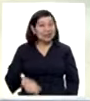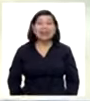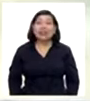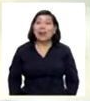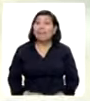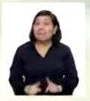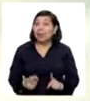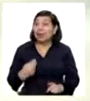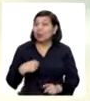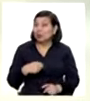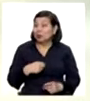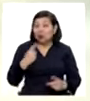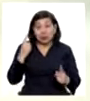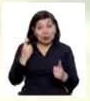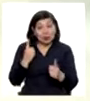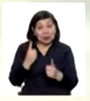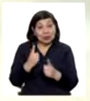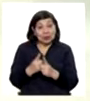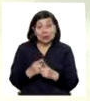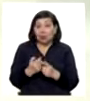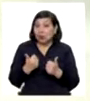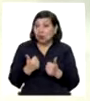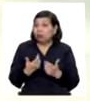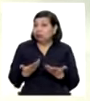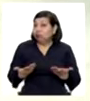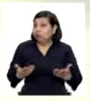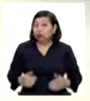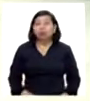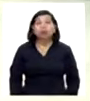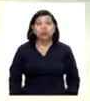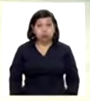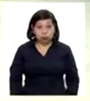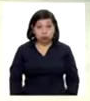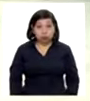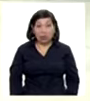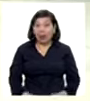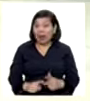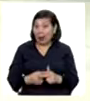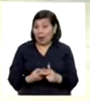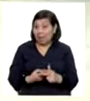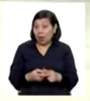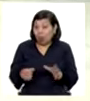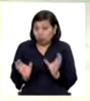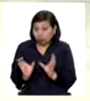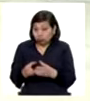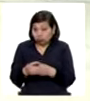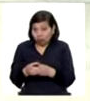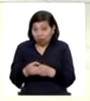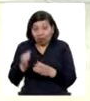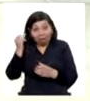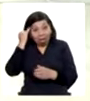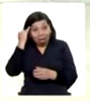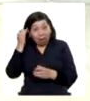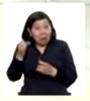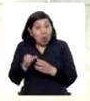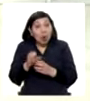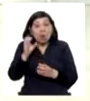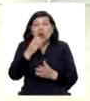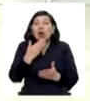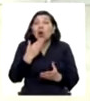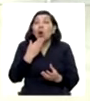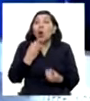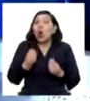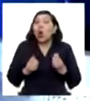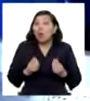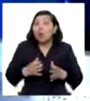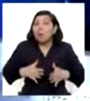comento, para nosotros es un reto, ha sido un concurso que nació del comité, un tema creativo, ¿no?, que buscábamos